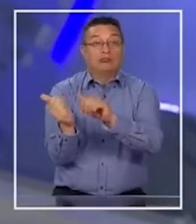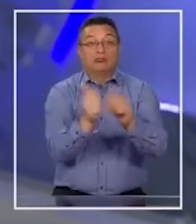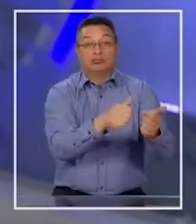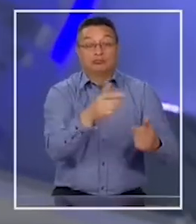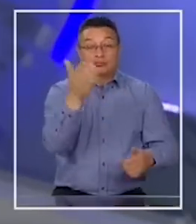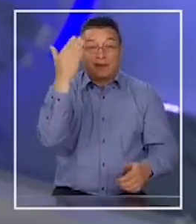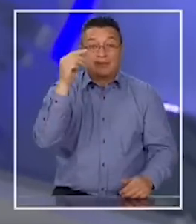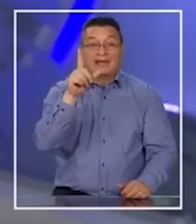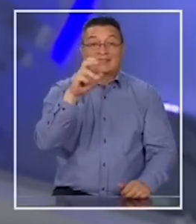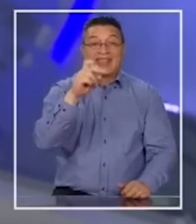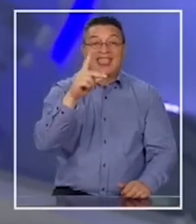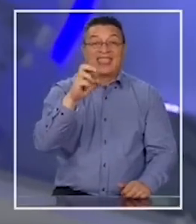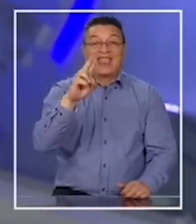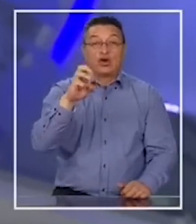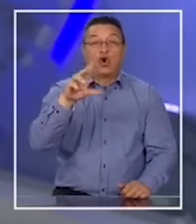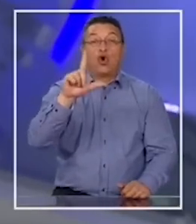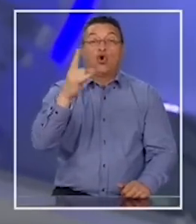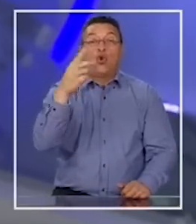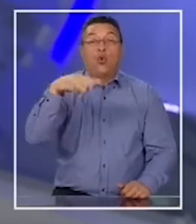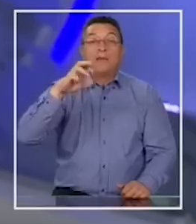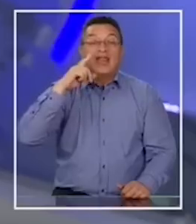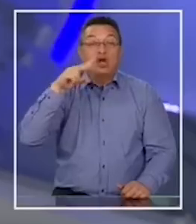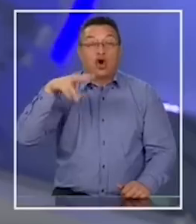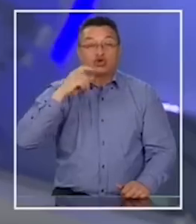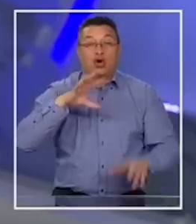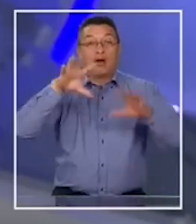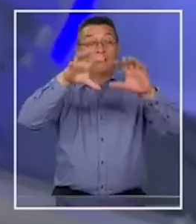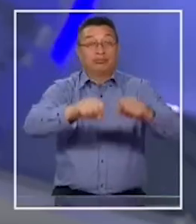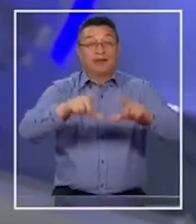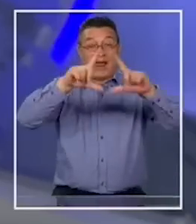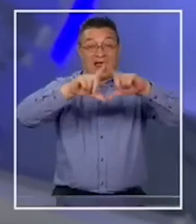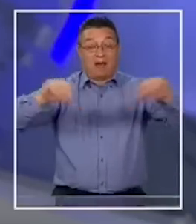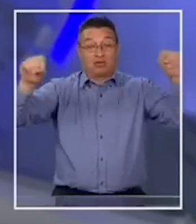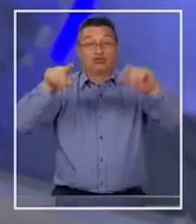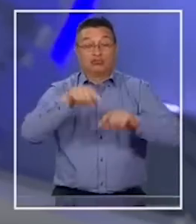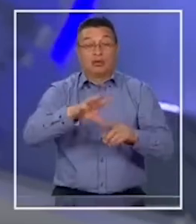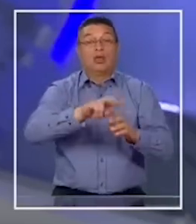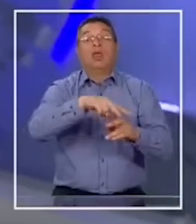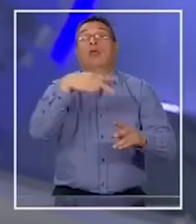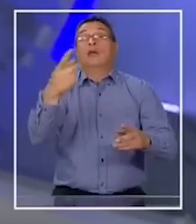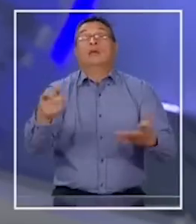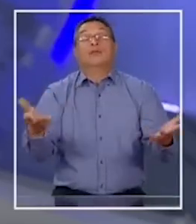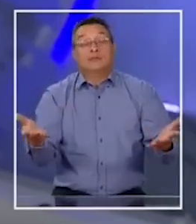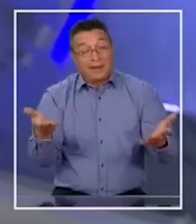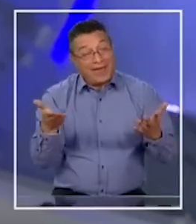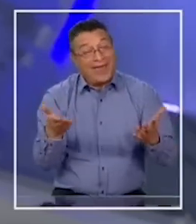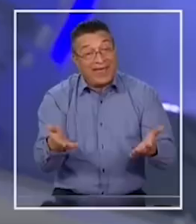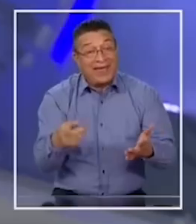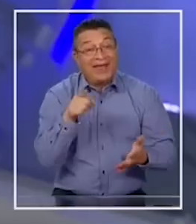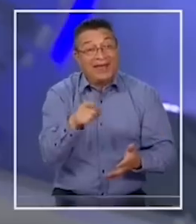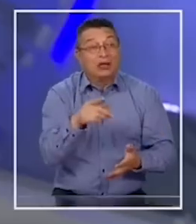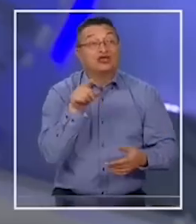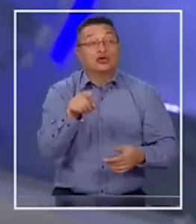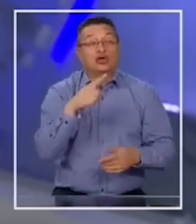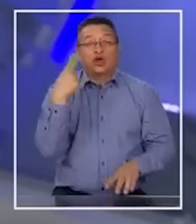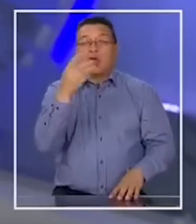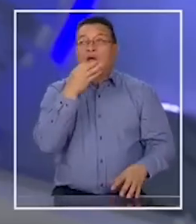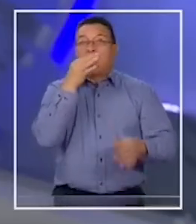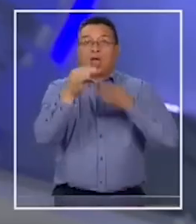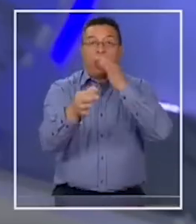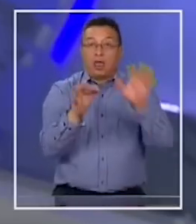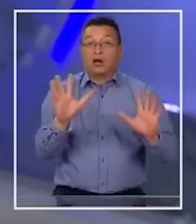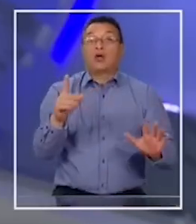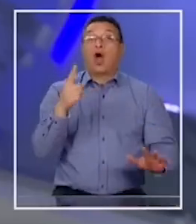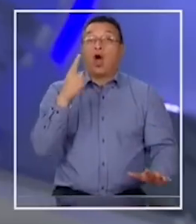Sendero luminoso cuando recuperó la embajada de Japón y terminó con vladimiro montesino entonces lo que uno le dice a estos que ponen el grito en el cielo